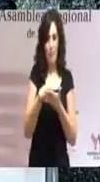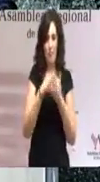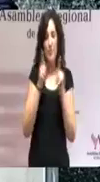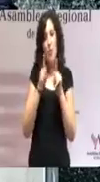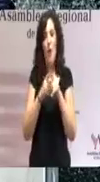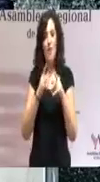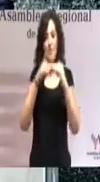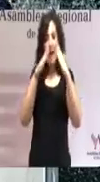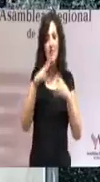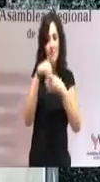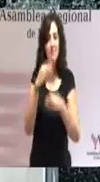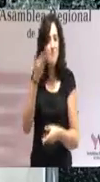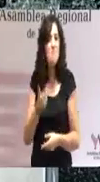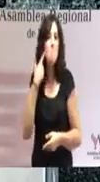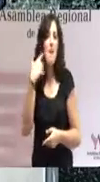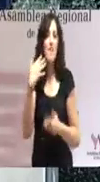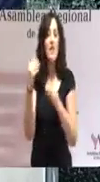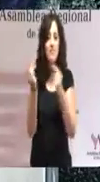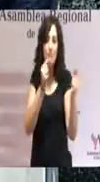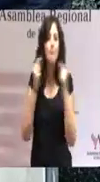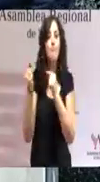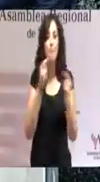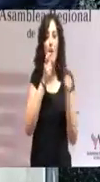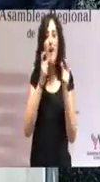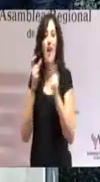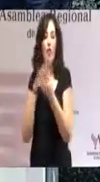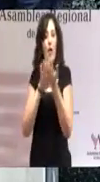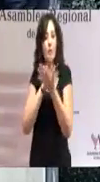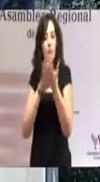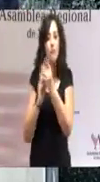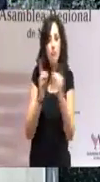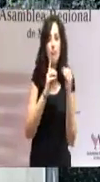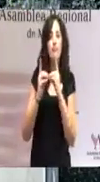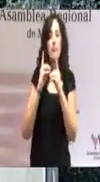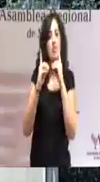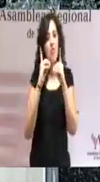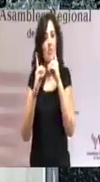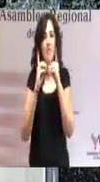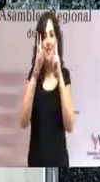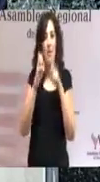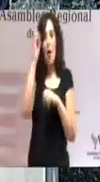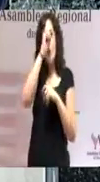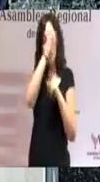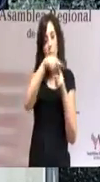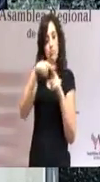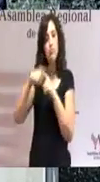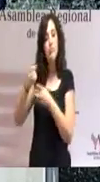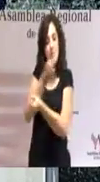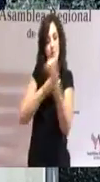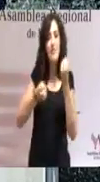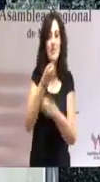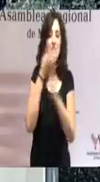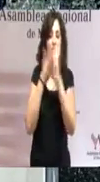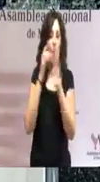para hablar, debatir, analizar y confrontar puntos de vista que sirvan para dar un nuevo impulso a